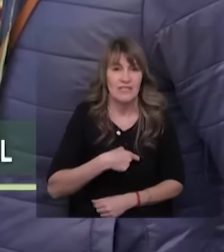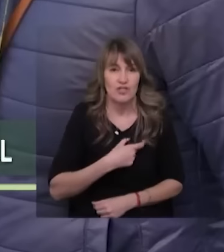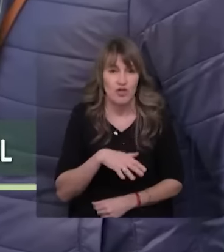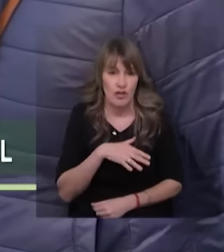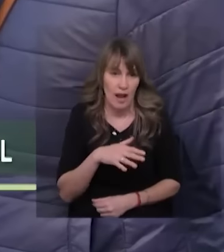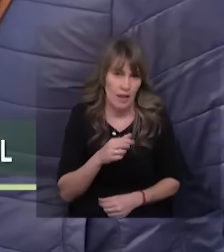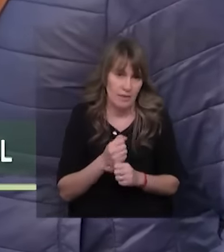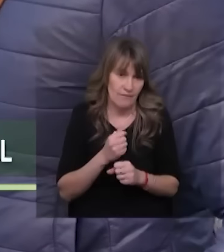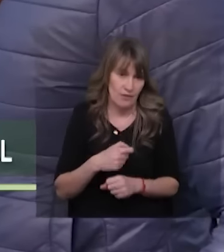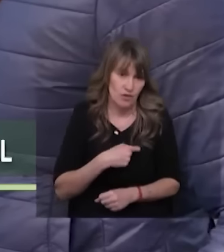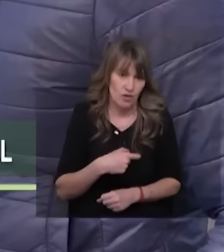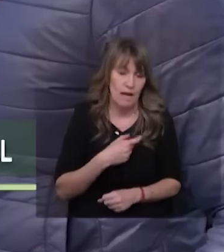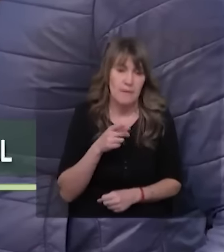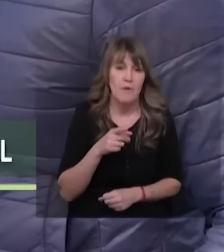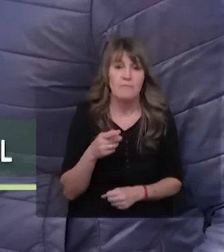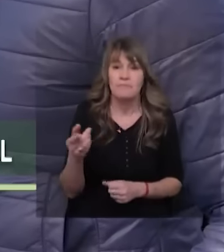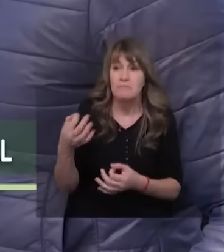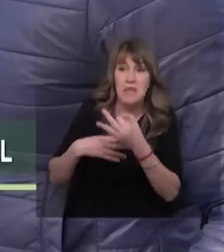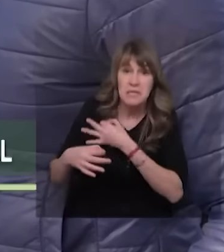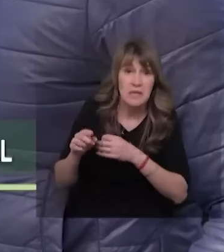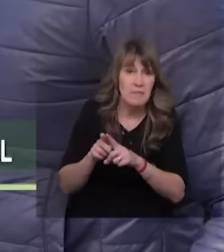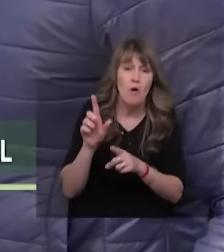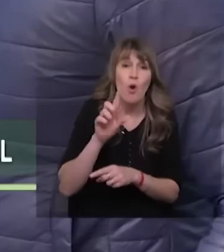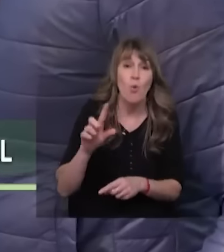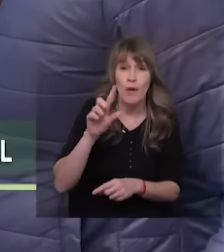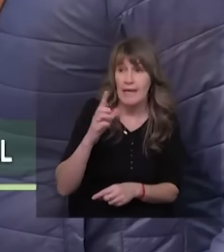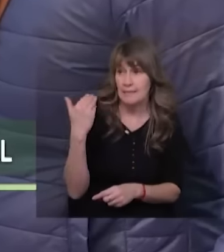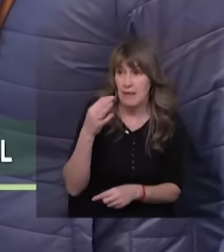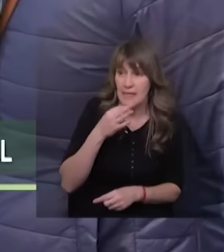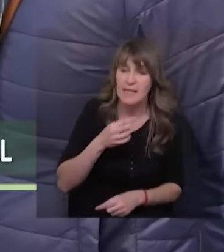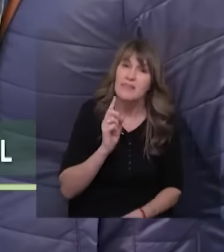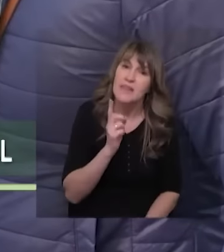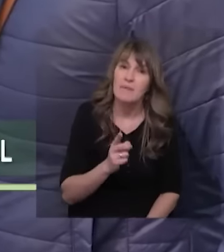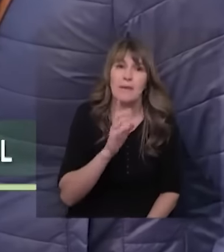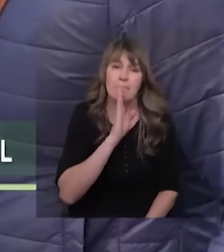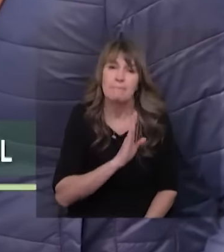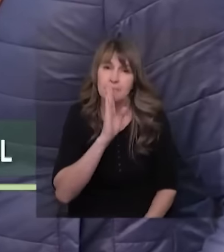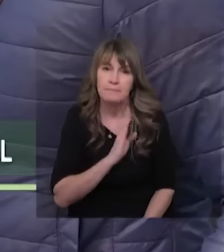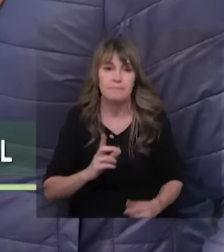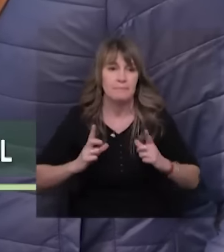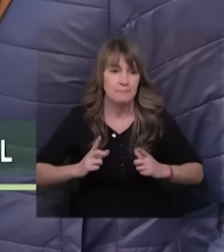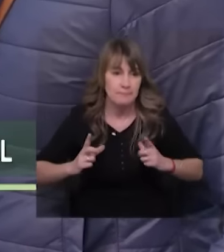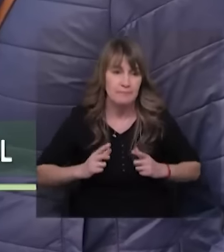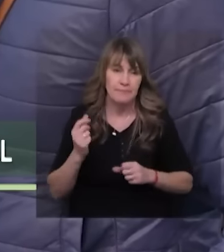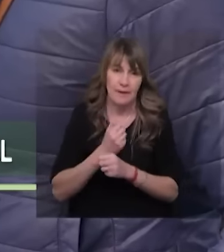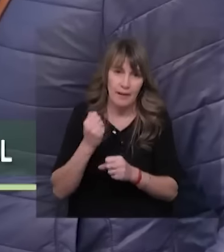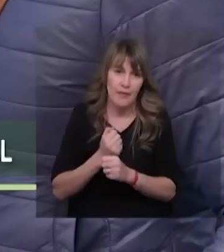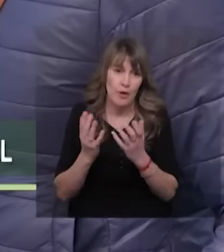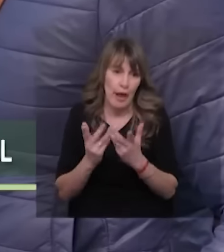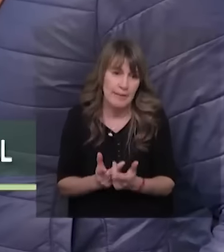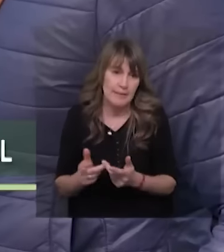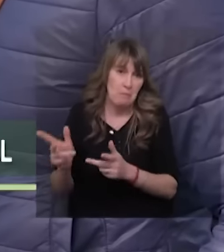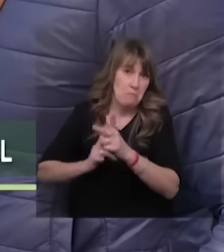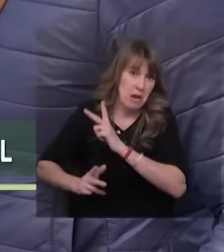eso fue lo que nos dijeron básicamente cuando tuvimos la reunión el lunes que teníamos que tener paciencia que había que esperar que estaban trabajando pero lo cierto Es